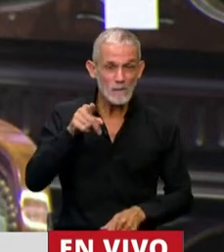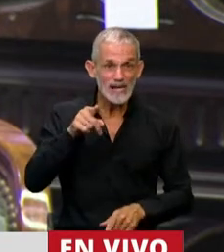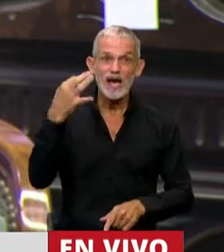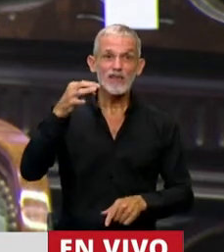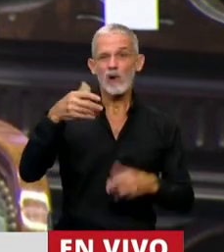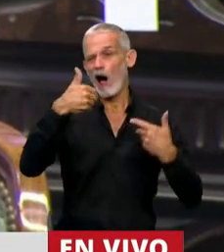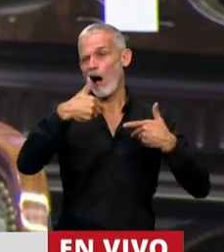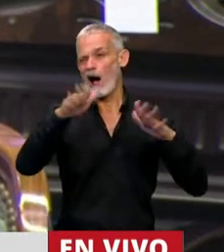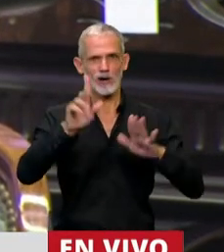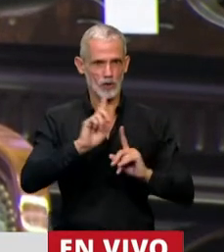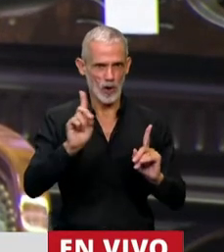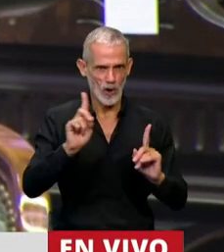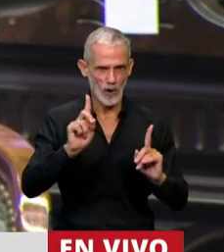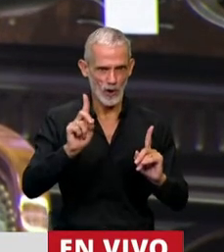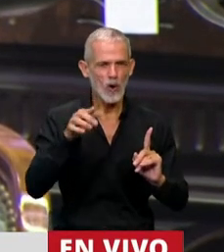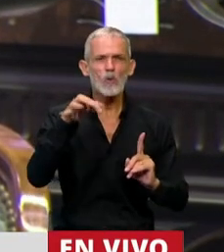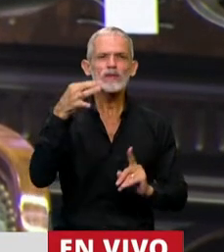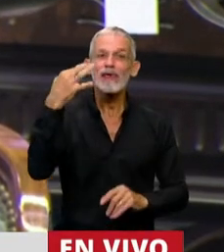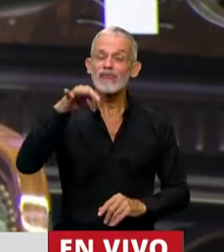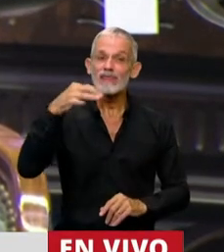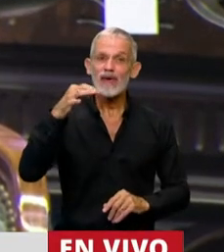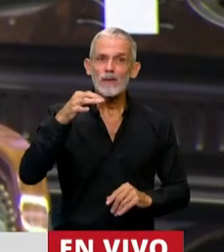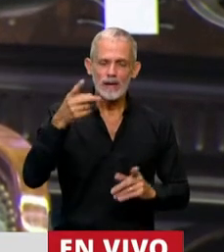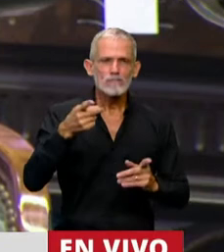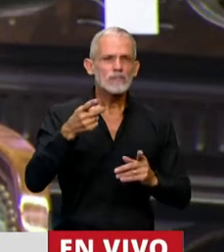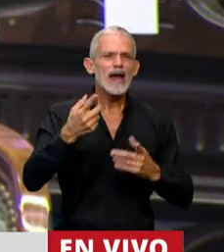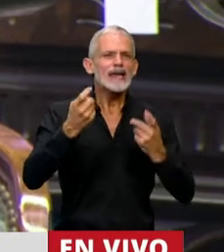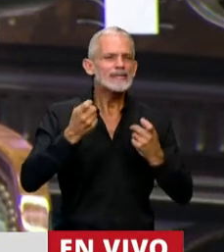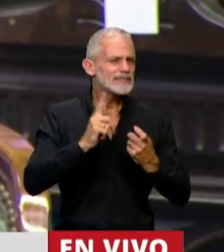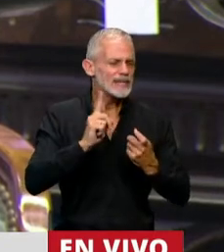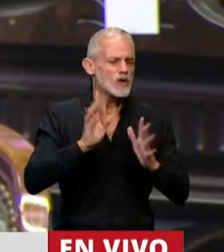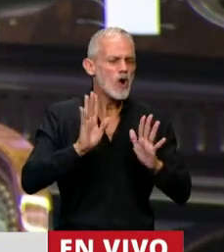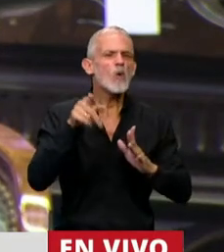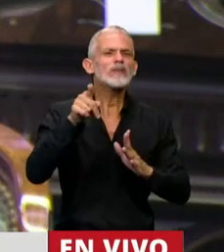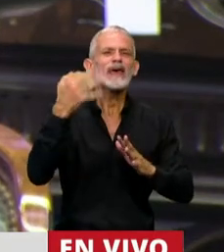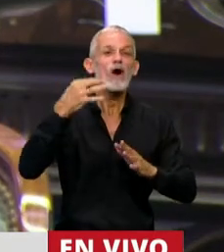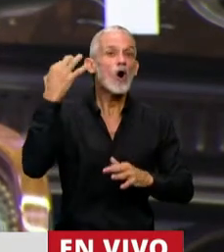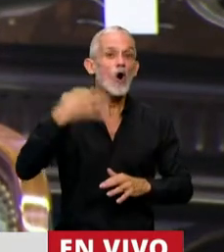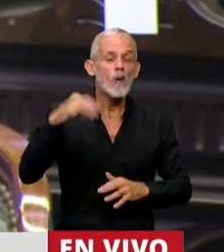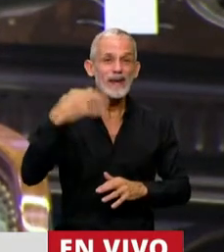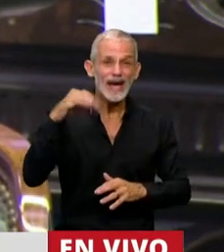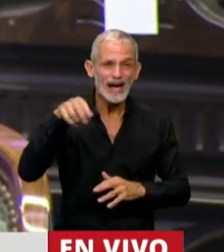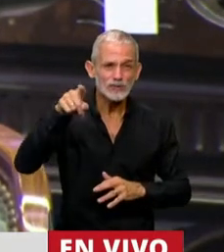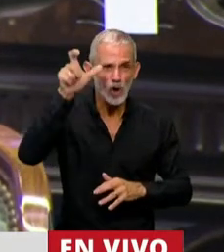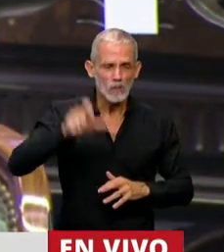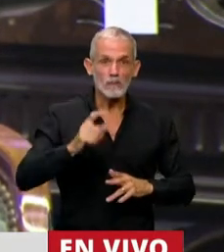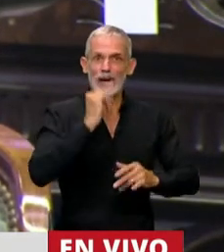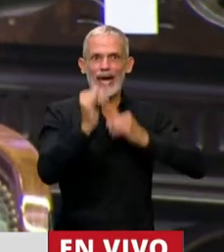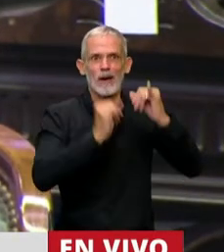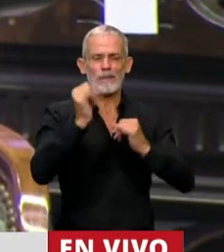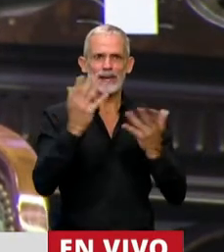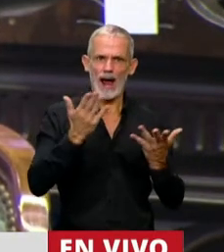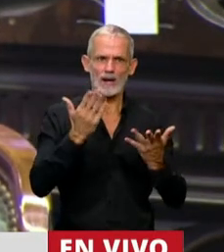debió dejarla pasar. Usted tiene no la necesidad, la obligación de explicar